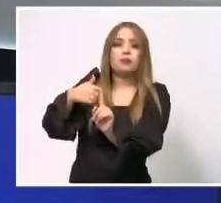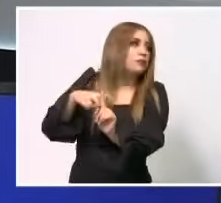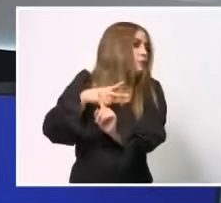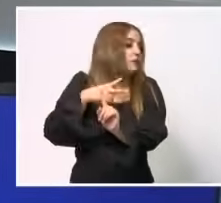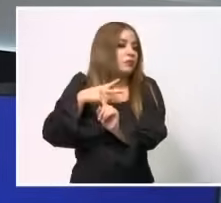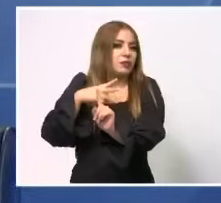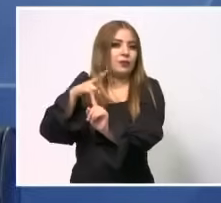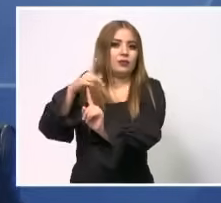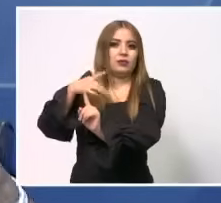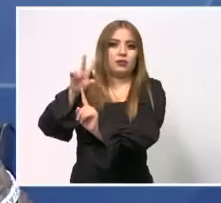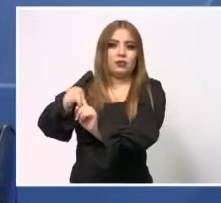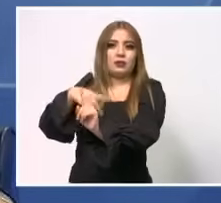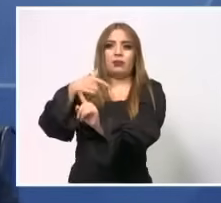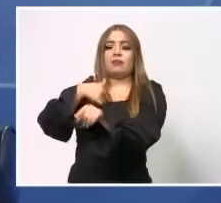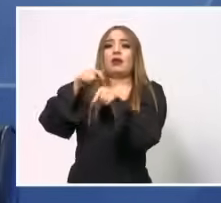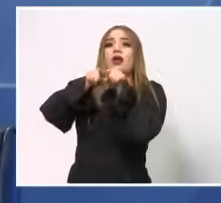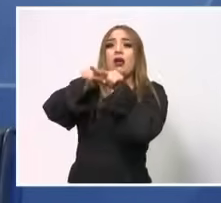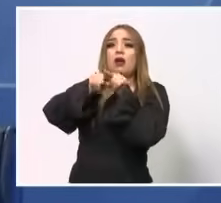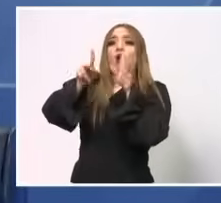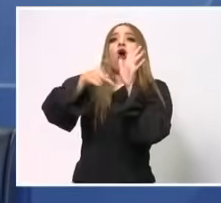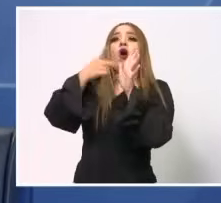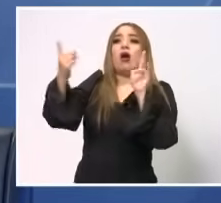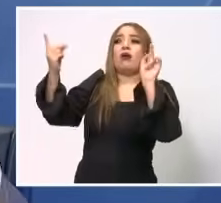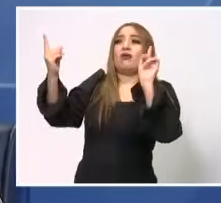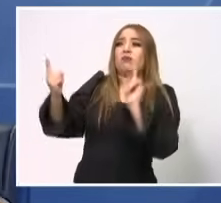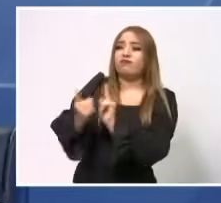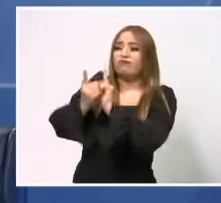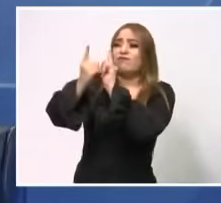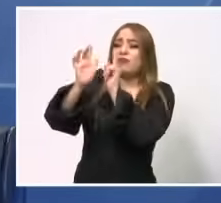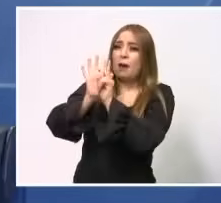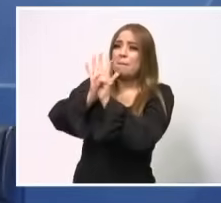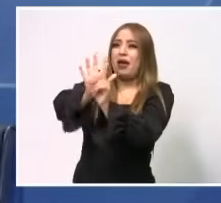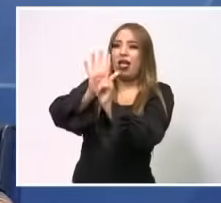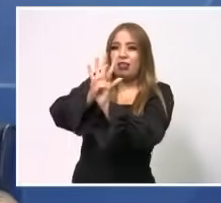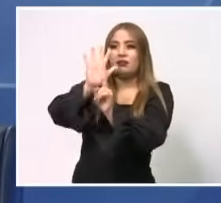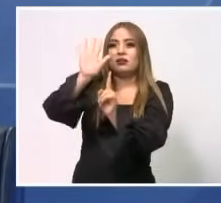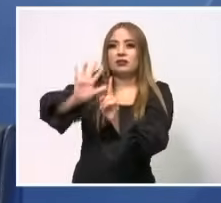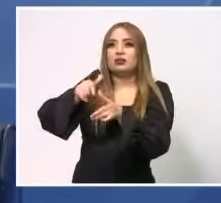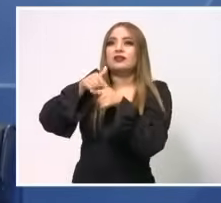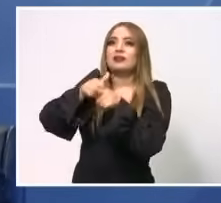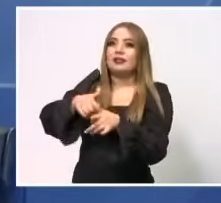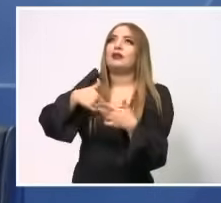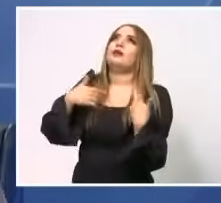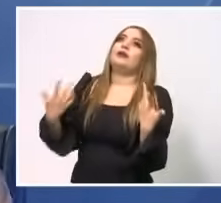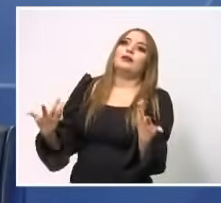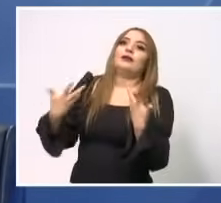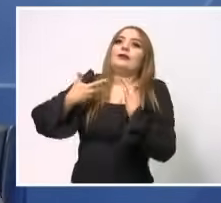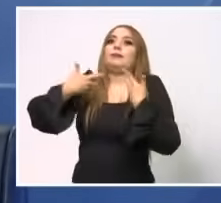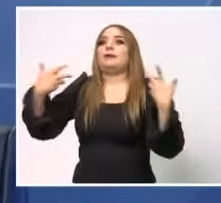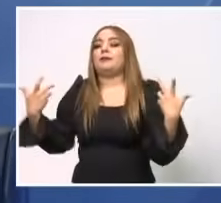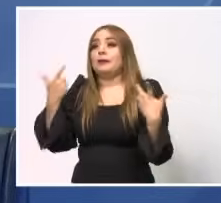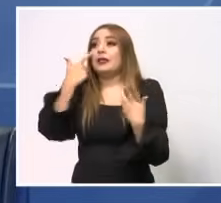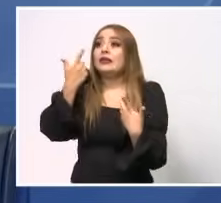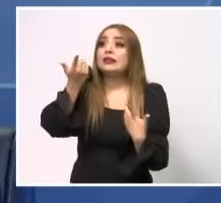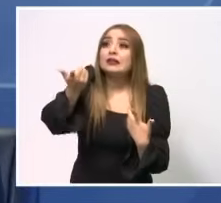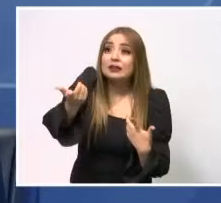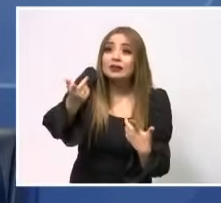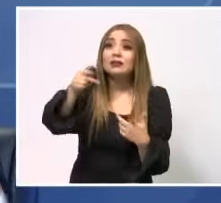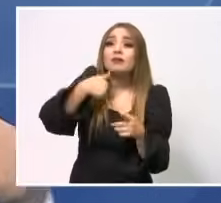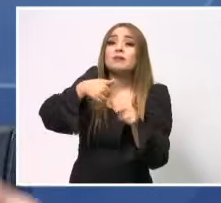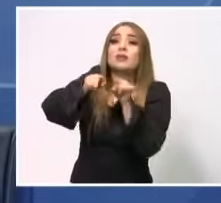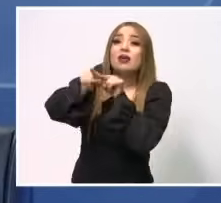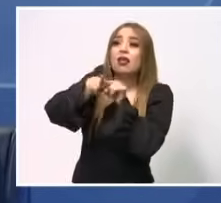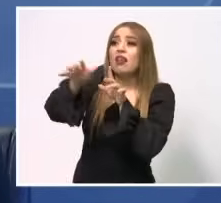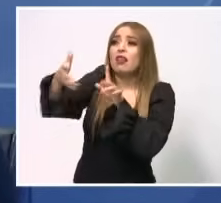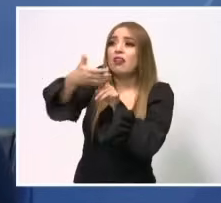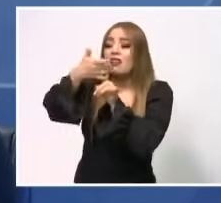y y mi hermano se está empujando con otro cuate no porque seguía Entonces yo entre quítenme porque este están agarrando mi